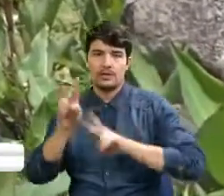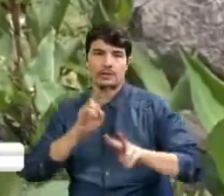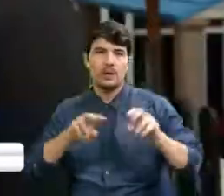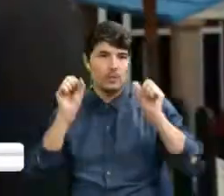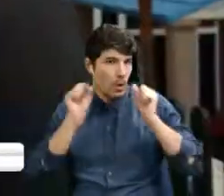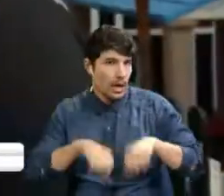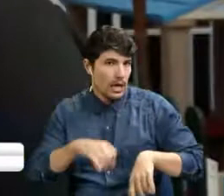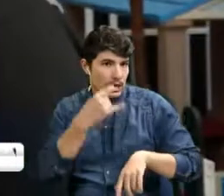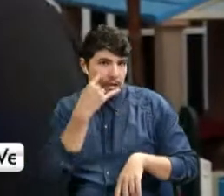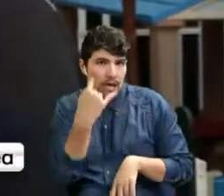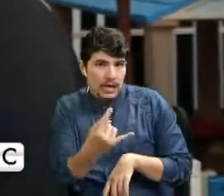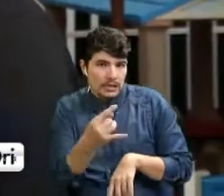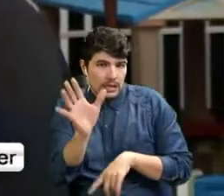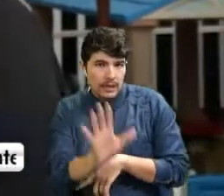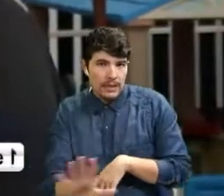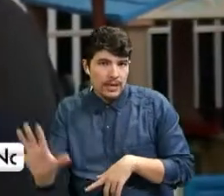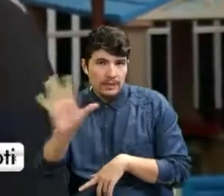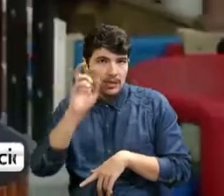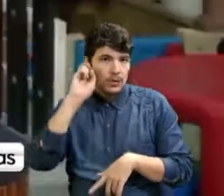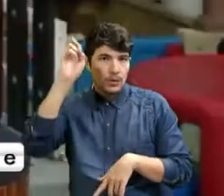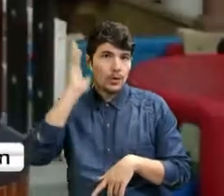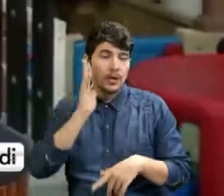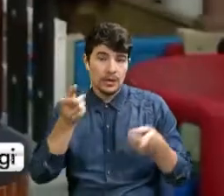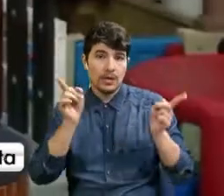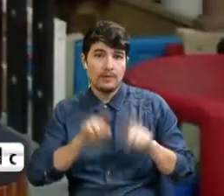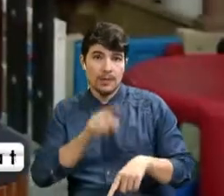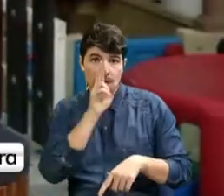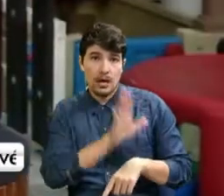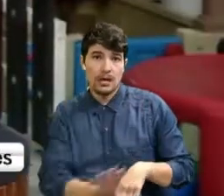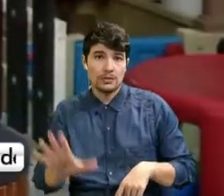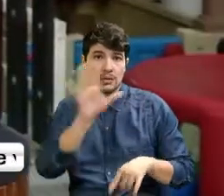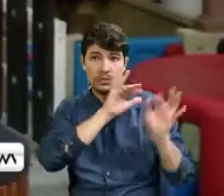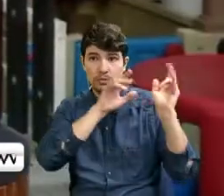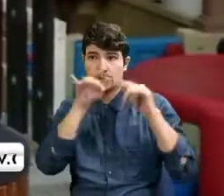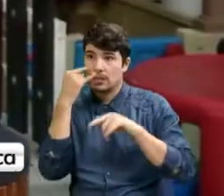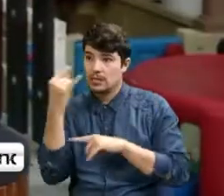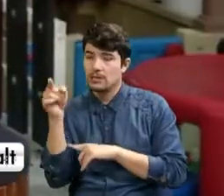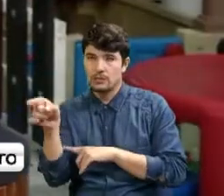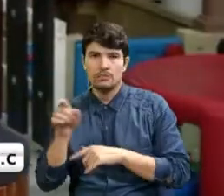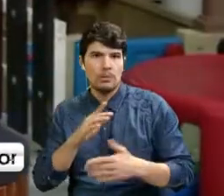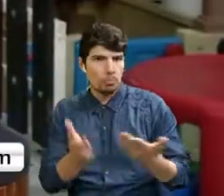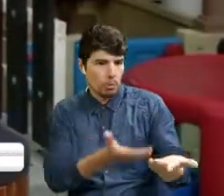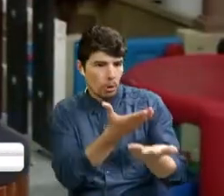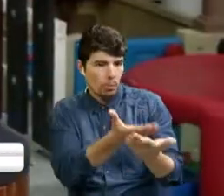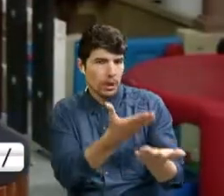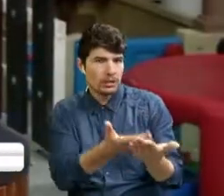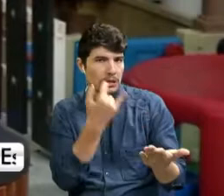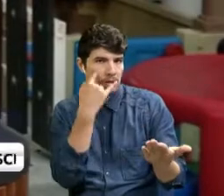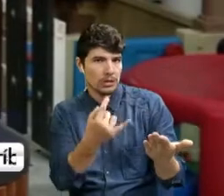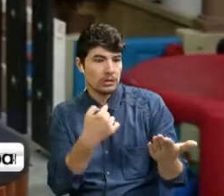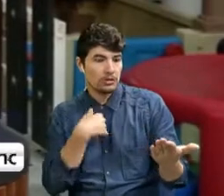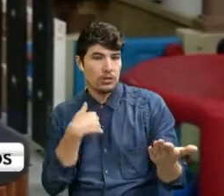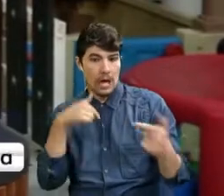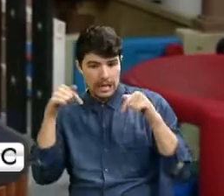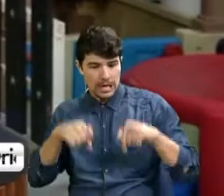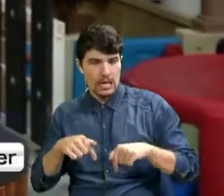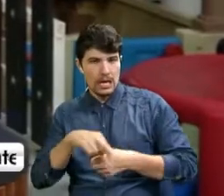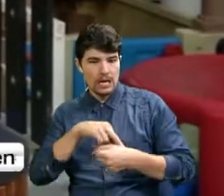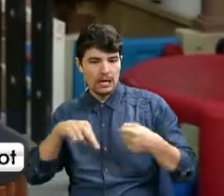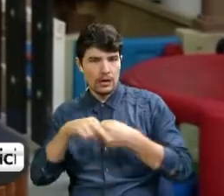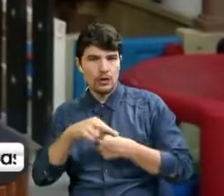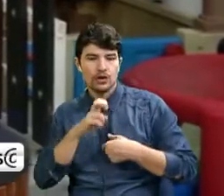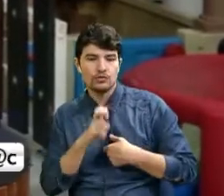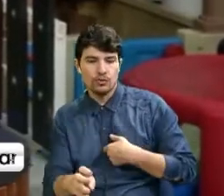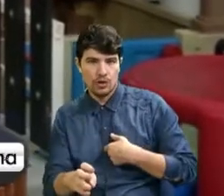ser atractivos tanto para el departamento como para el país. Fueron unas ofertas muy interesantes que yo, que vengo de la región sur de